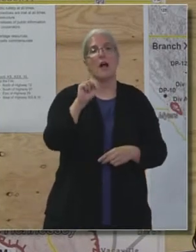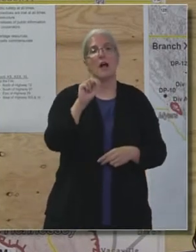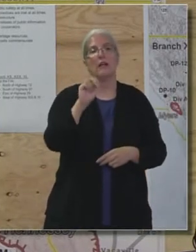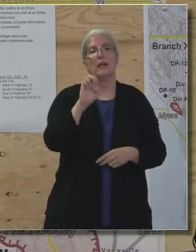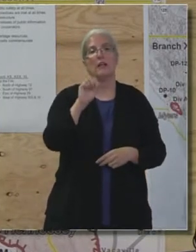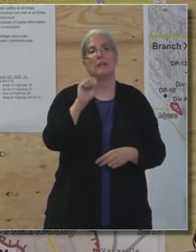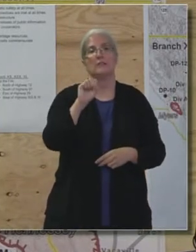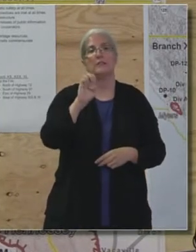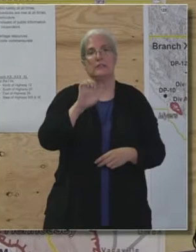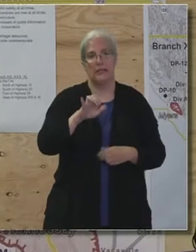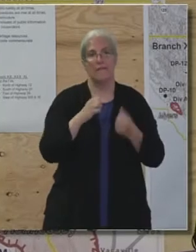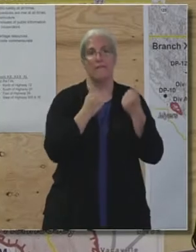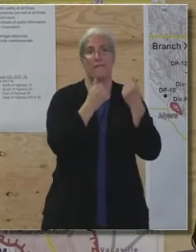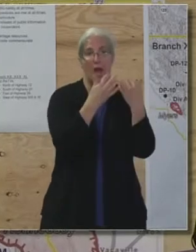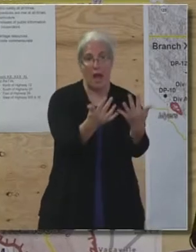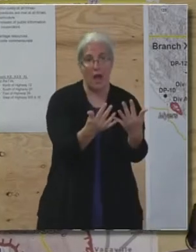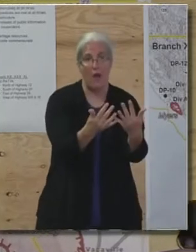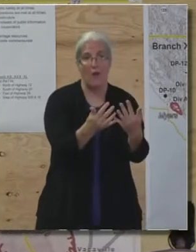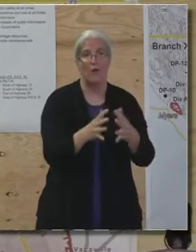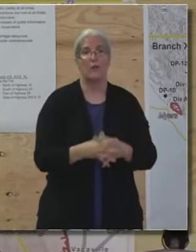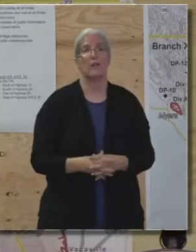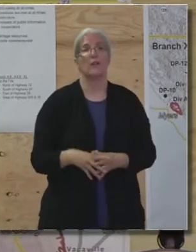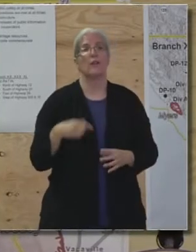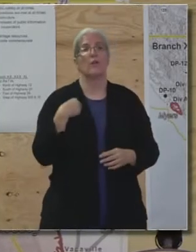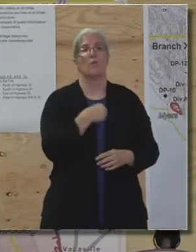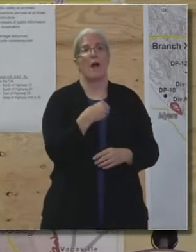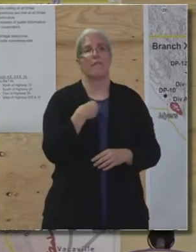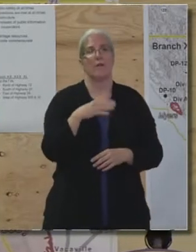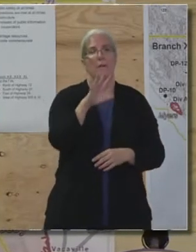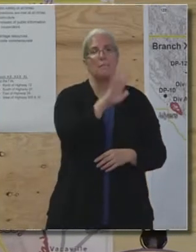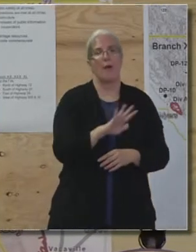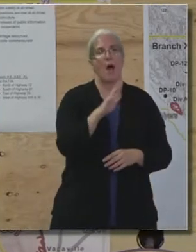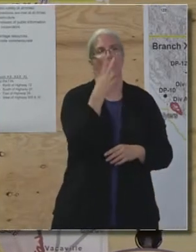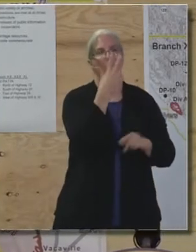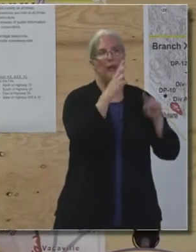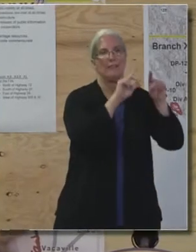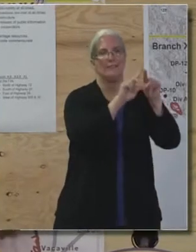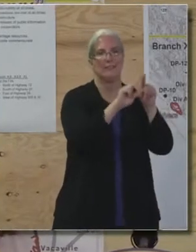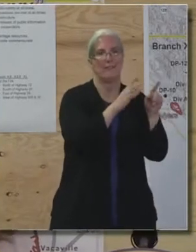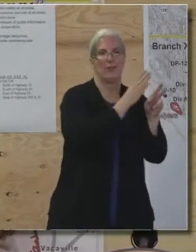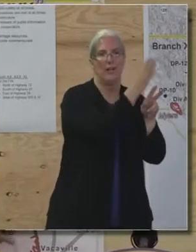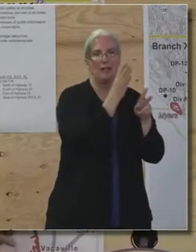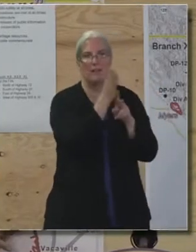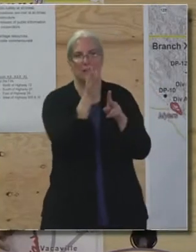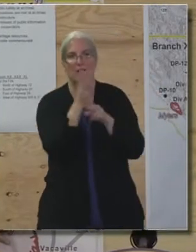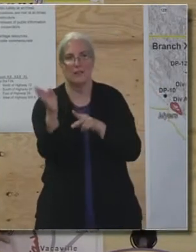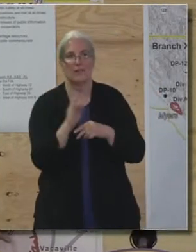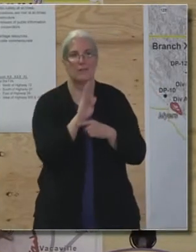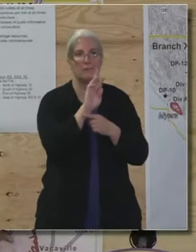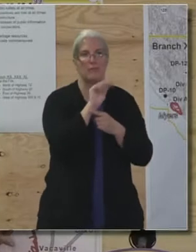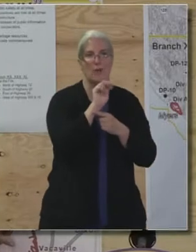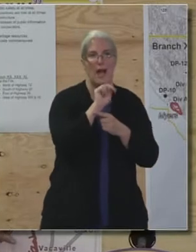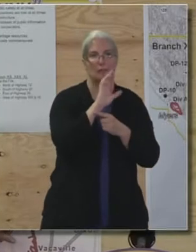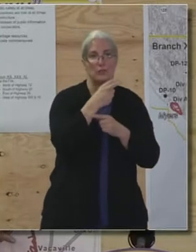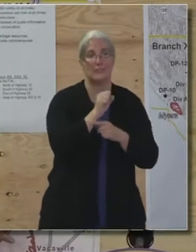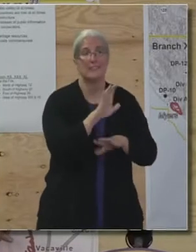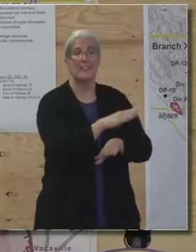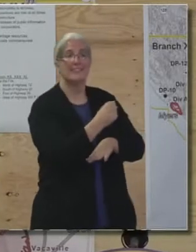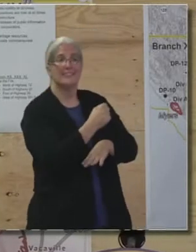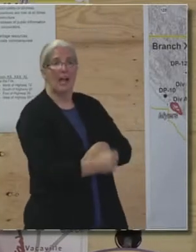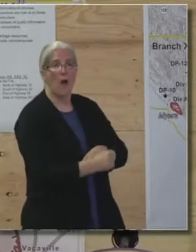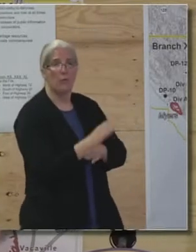básicamente tiene 3 así las llamaremos hacia el sur ha disminuido la actividad